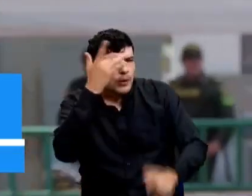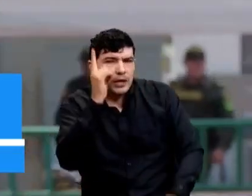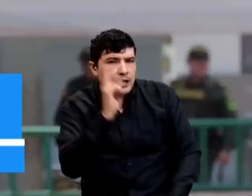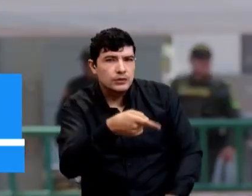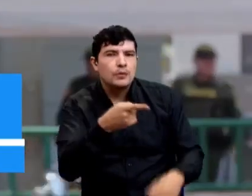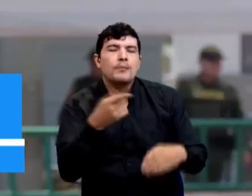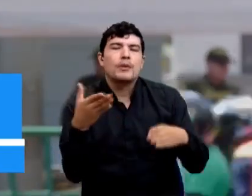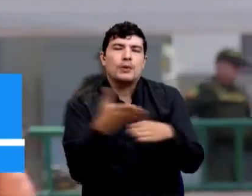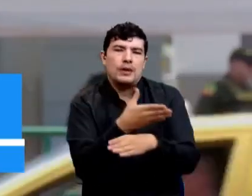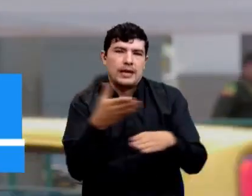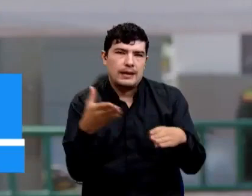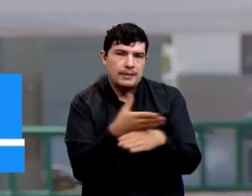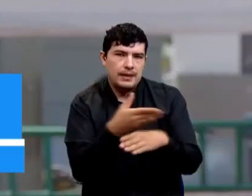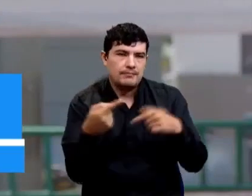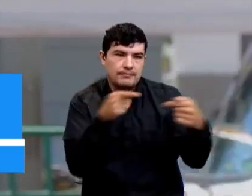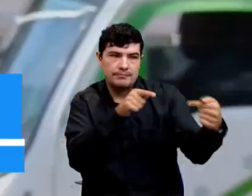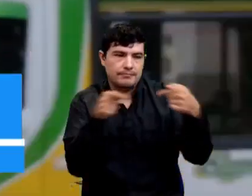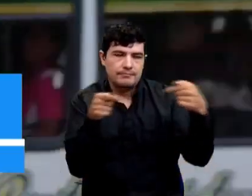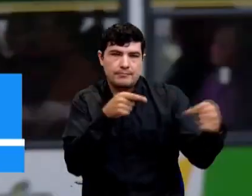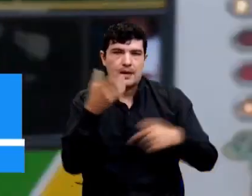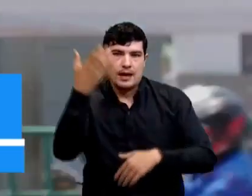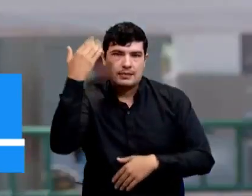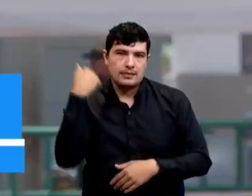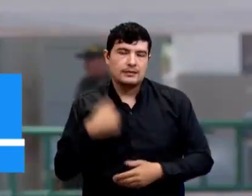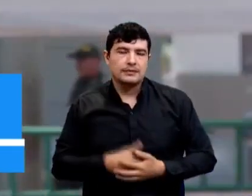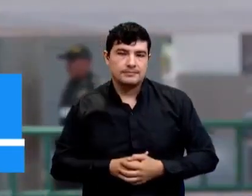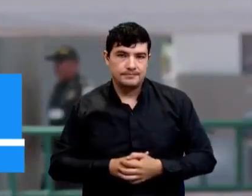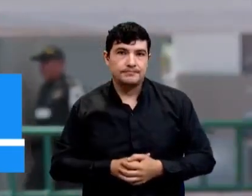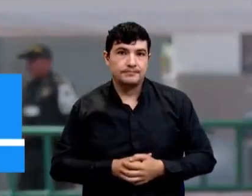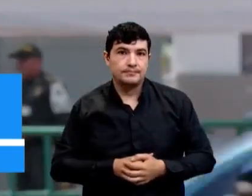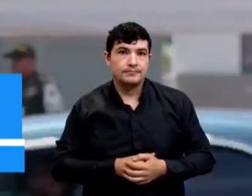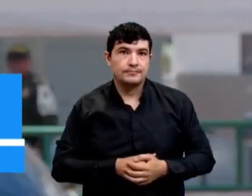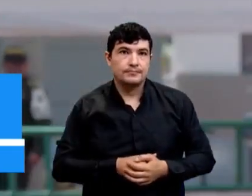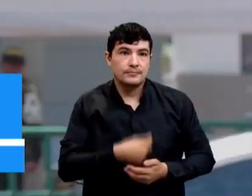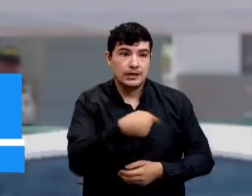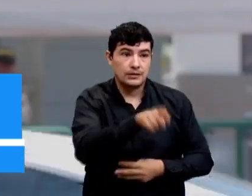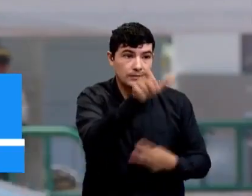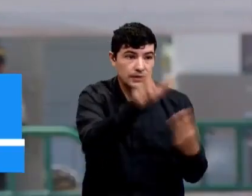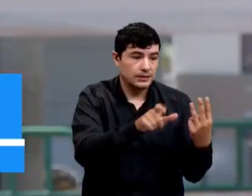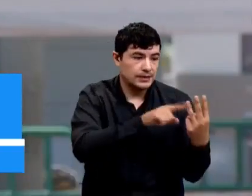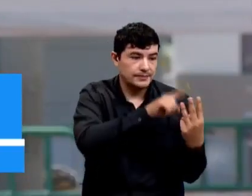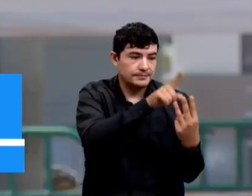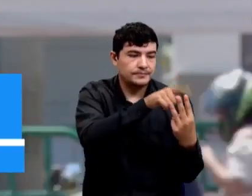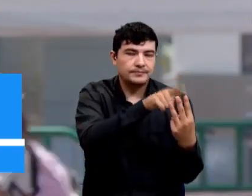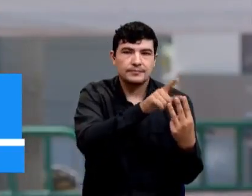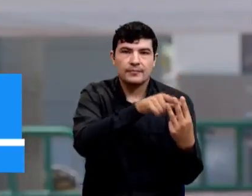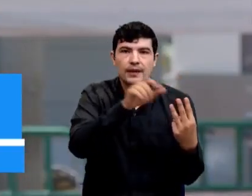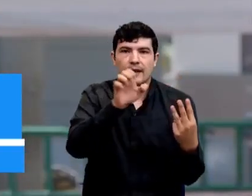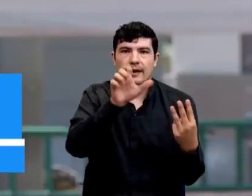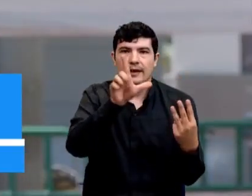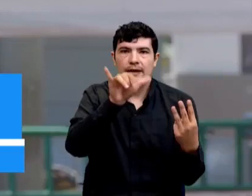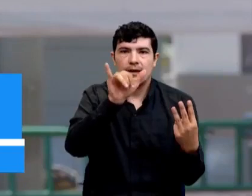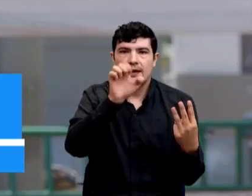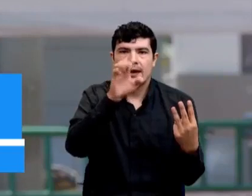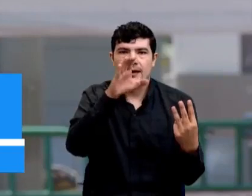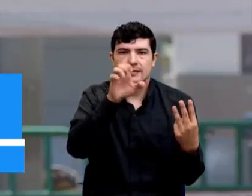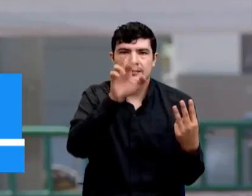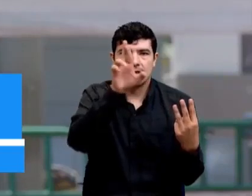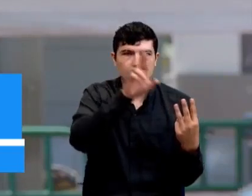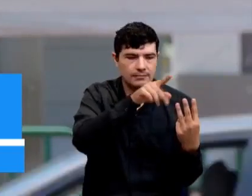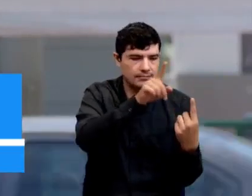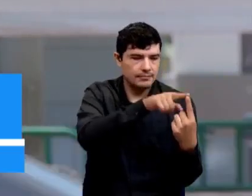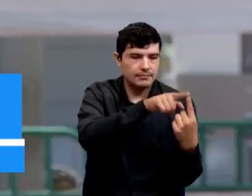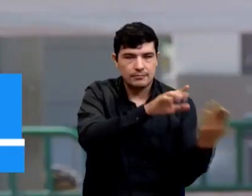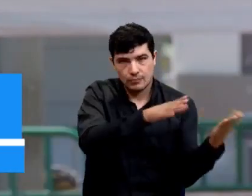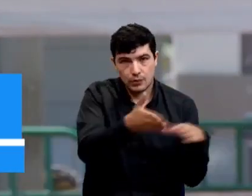cuentas, porque pues en medio de la situación, en medio del crimen, una de las personas que falleció fue alias Eliezer. Sin embargo, las otras dos personas se